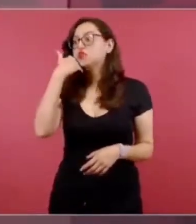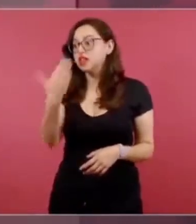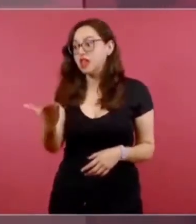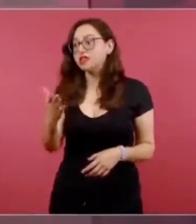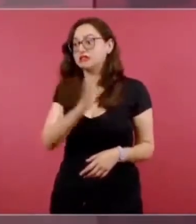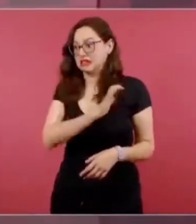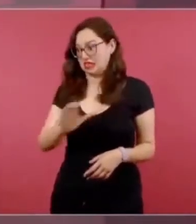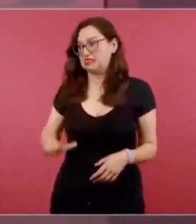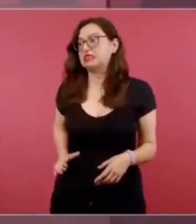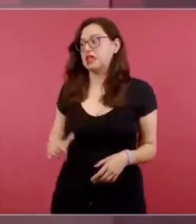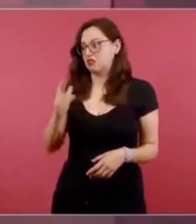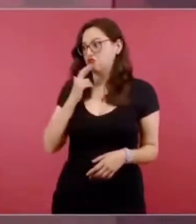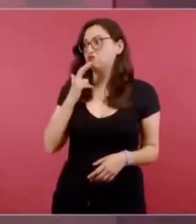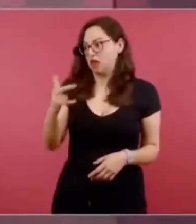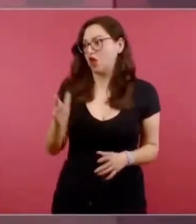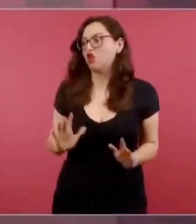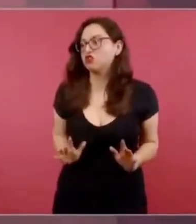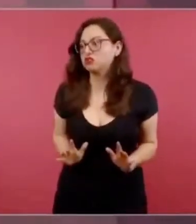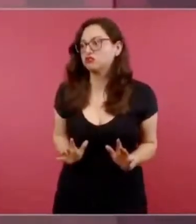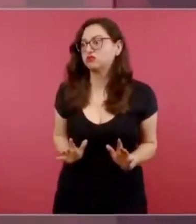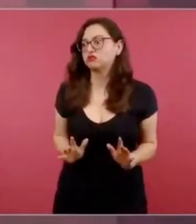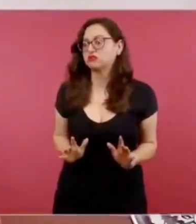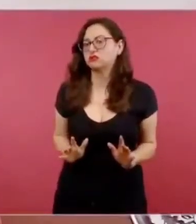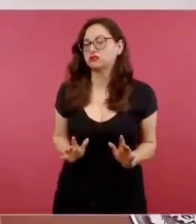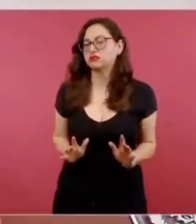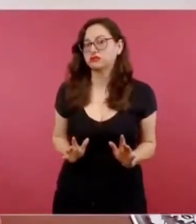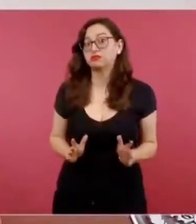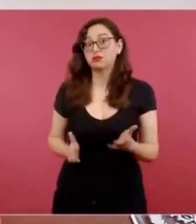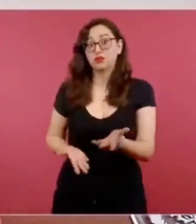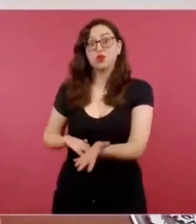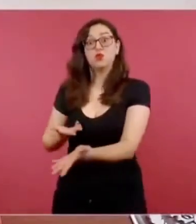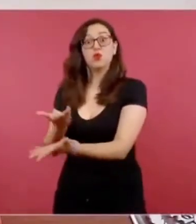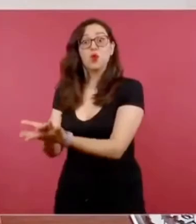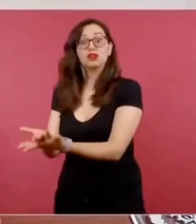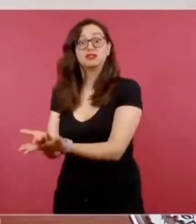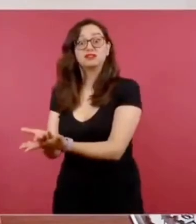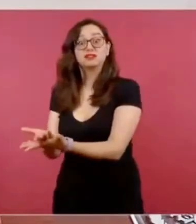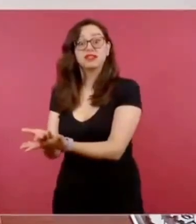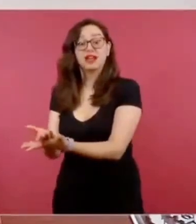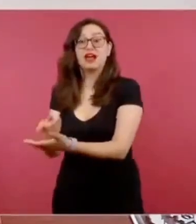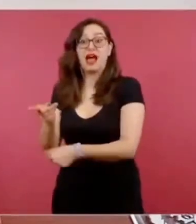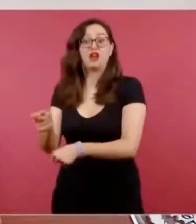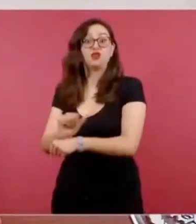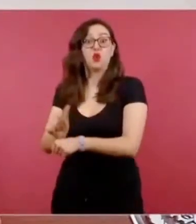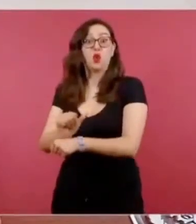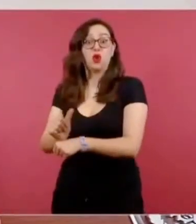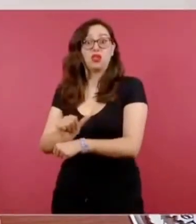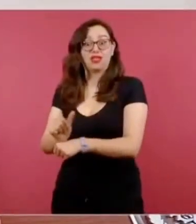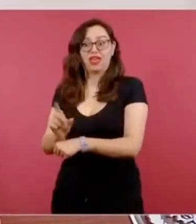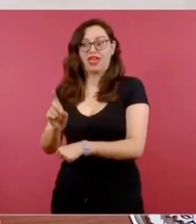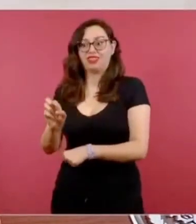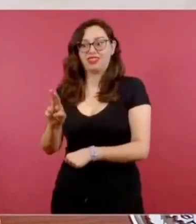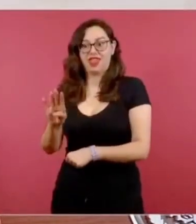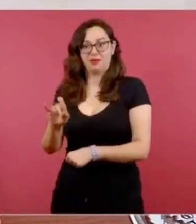en el libro, porque yo no puedo decir mentiras,